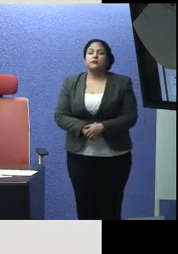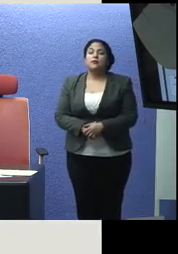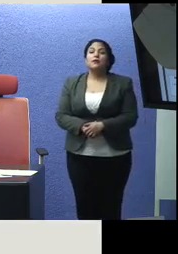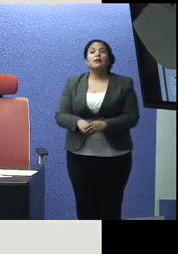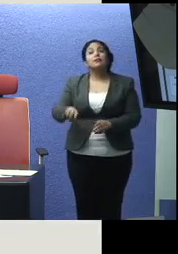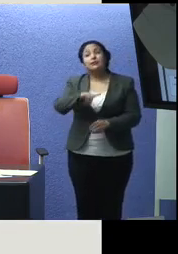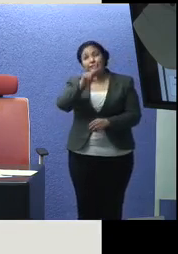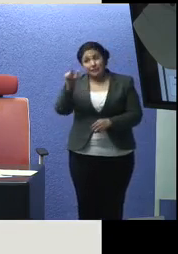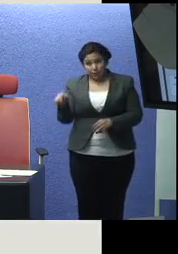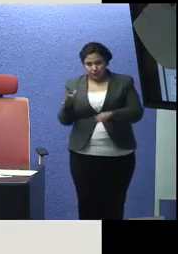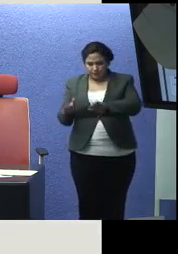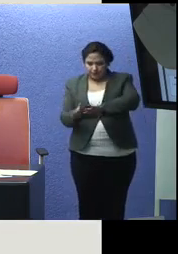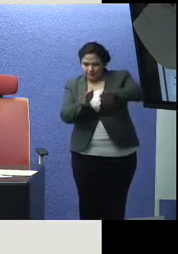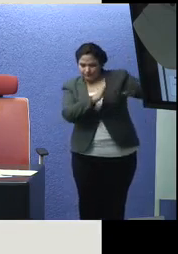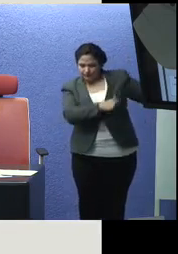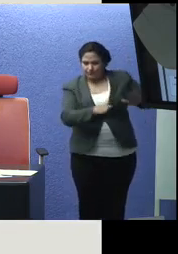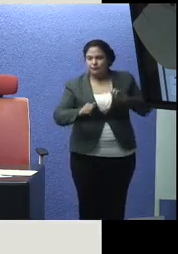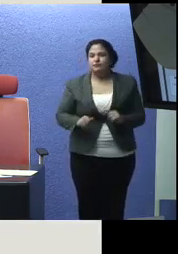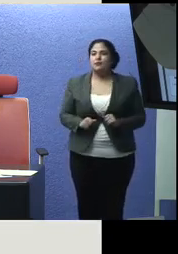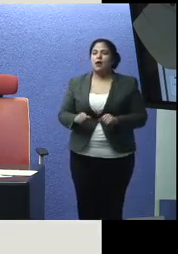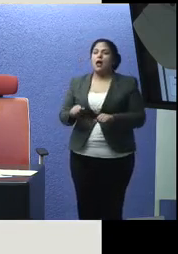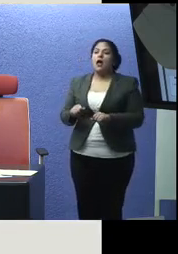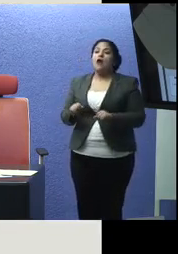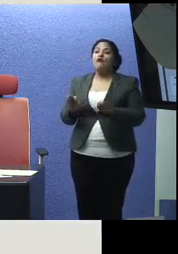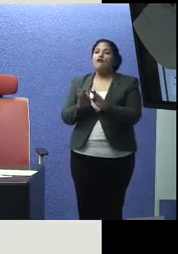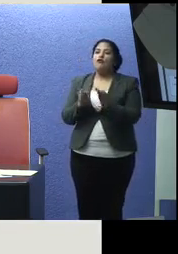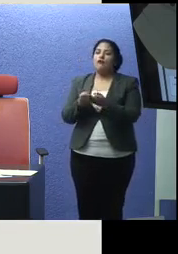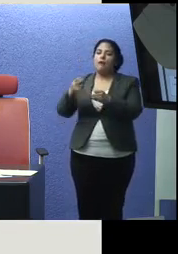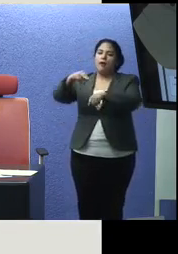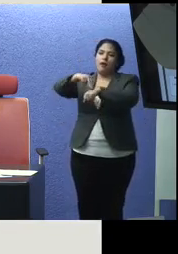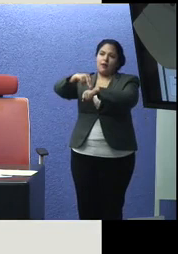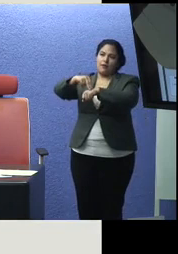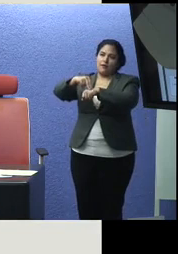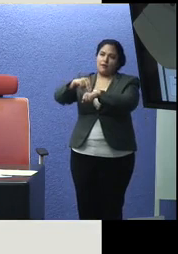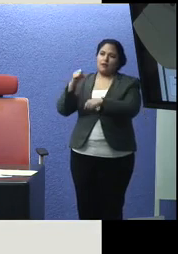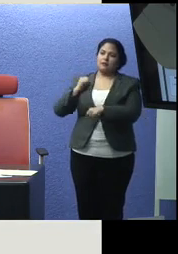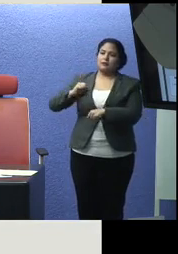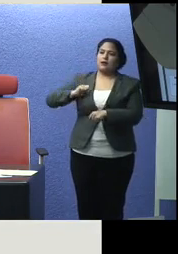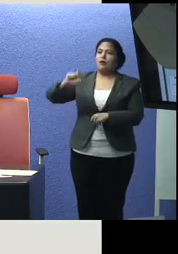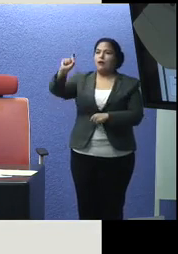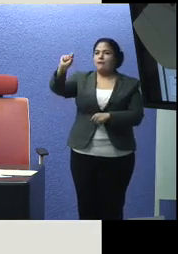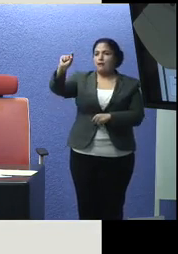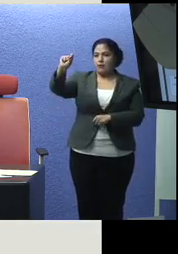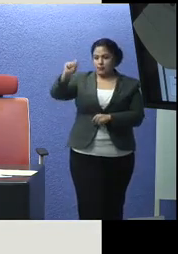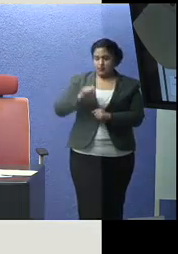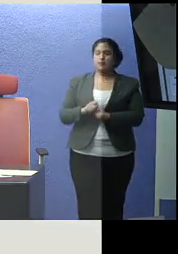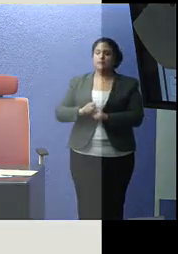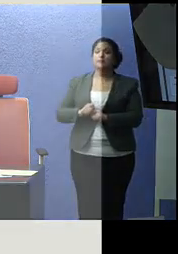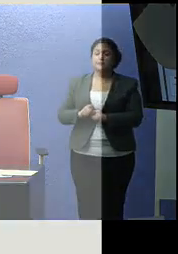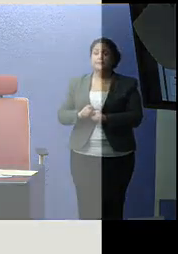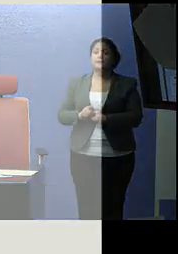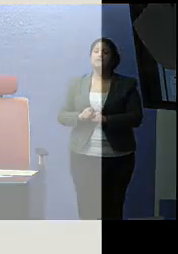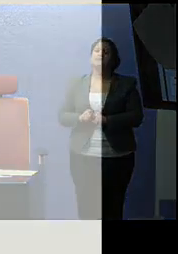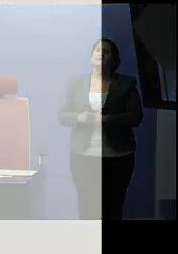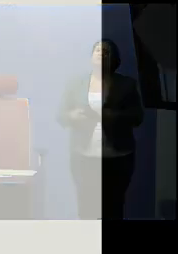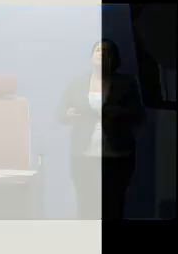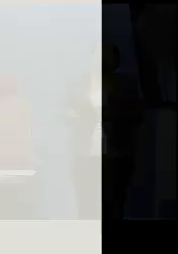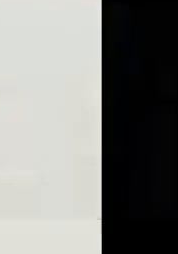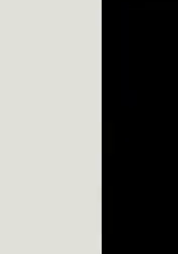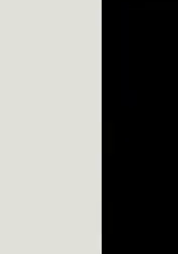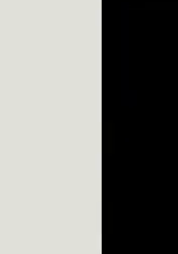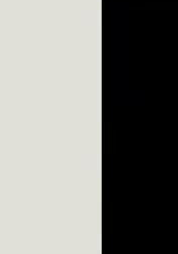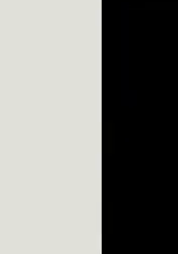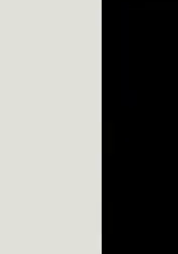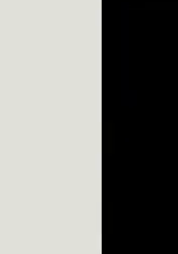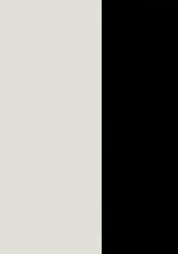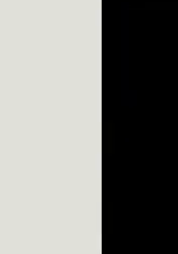Posterior al modelo de prescindencia surge el modelo médico, ¿no?, en el siglo XX, y la principal característica del modelo médico es que